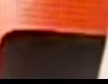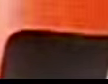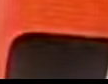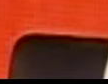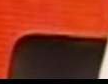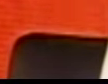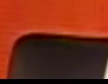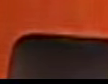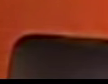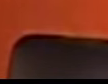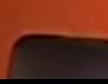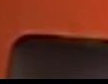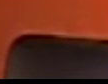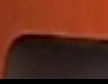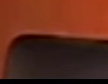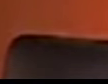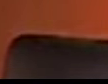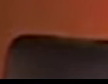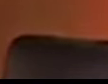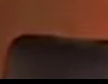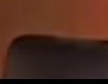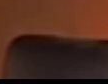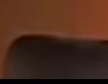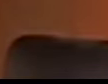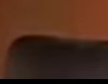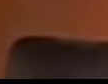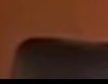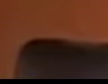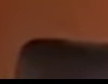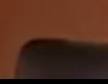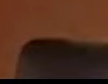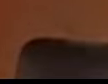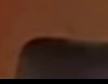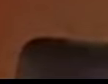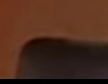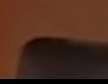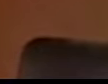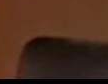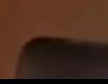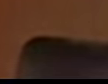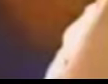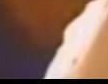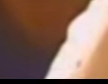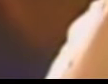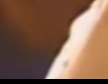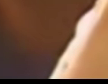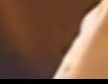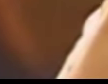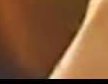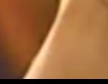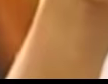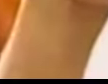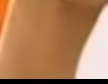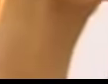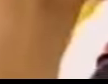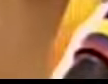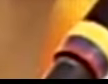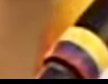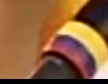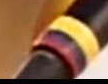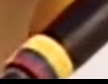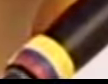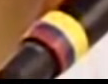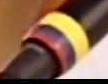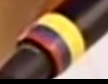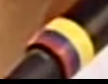Ah, bueno, con todo el baile ya bajó el almuerzo. Tengo que comer rapidito, lo más rápido que pueda, porque empieza la música bailable y me sacan. Siempre acabo en el